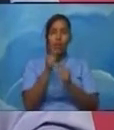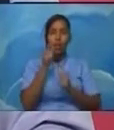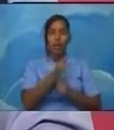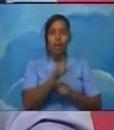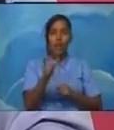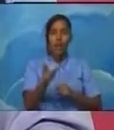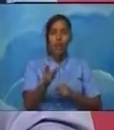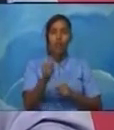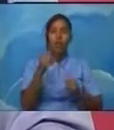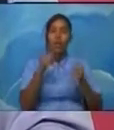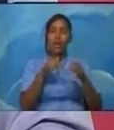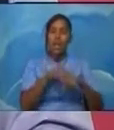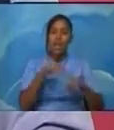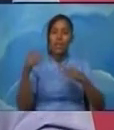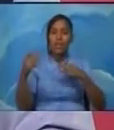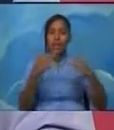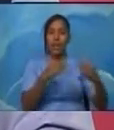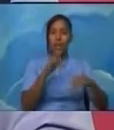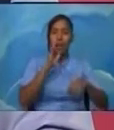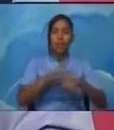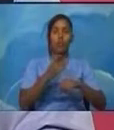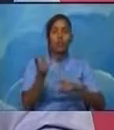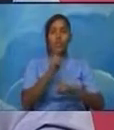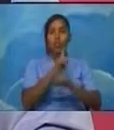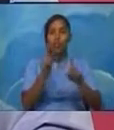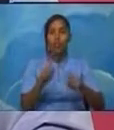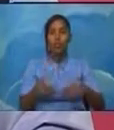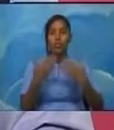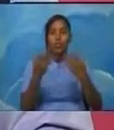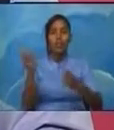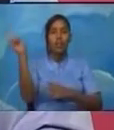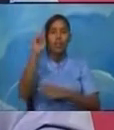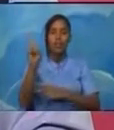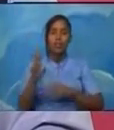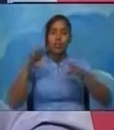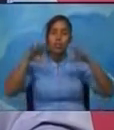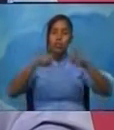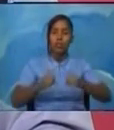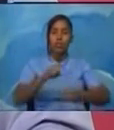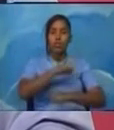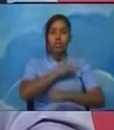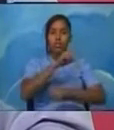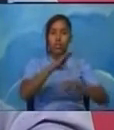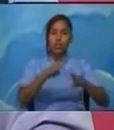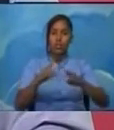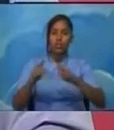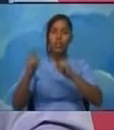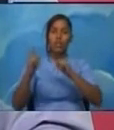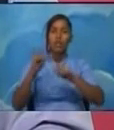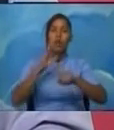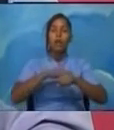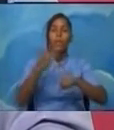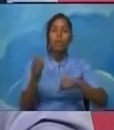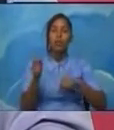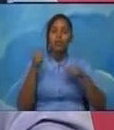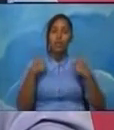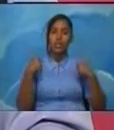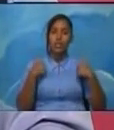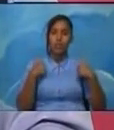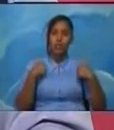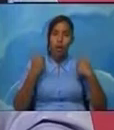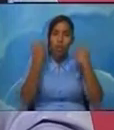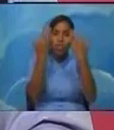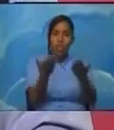ellos en guerra, porque no te daré posesión de su tierra, porque yo he dado